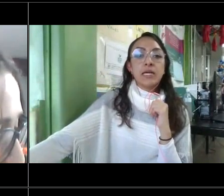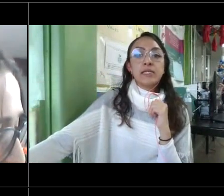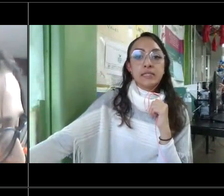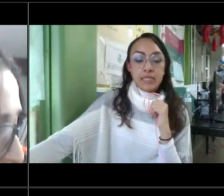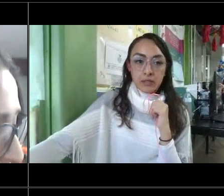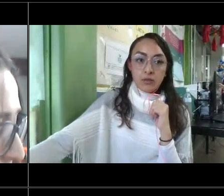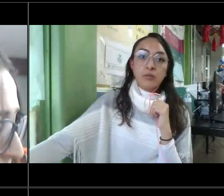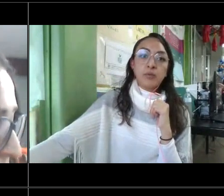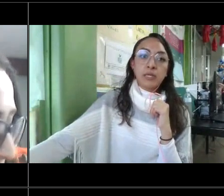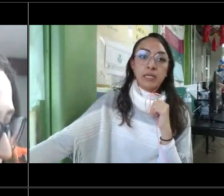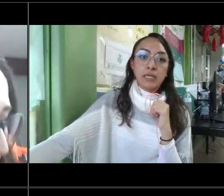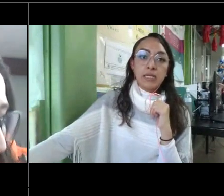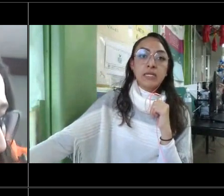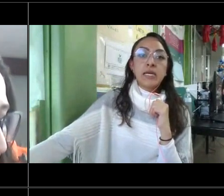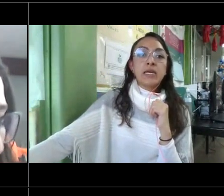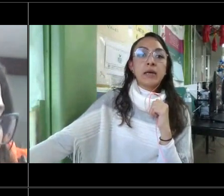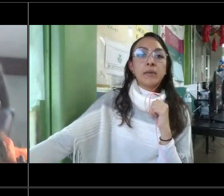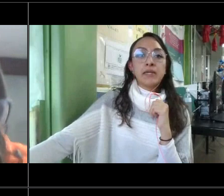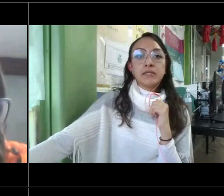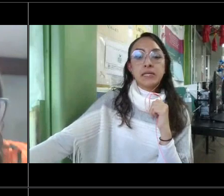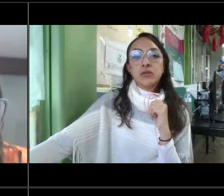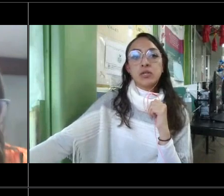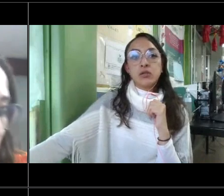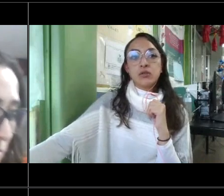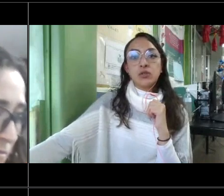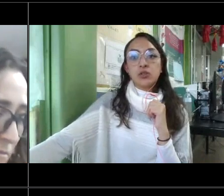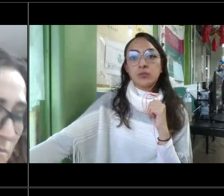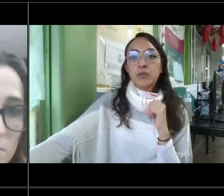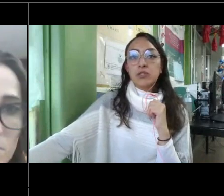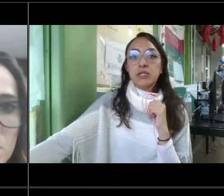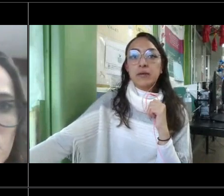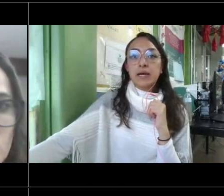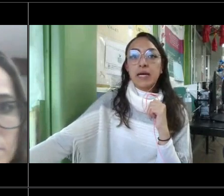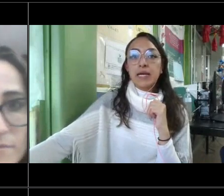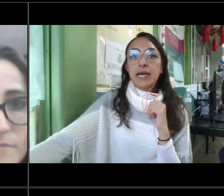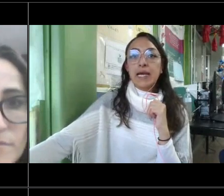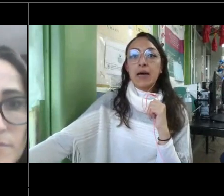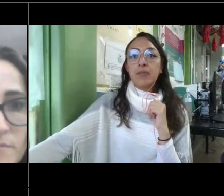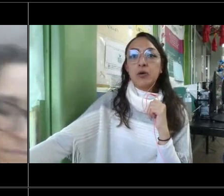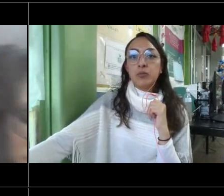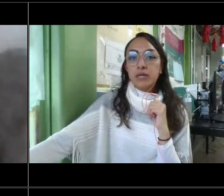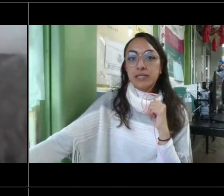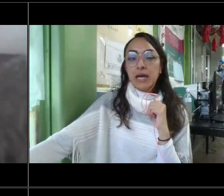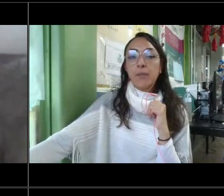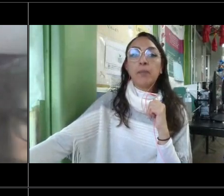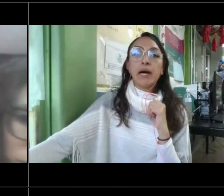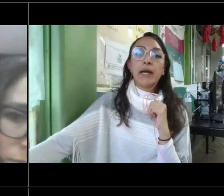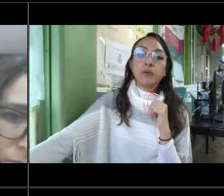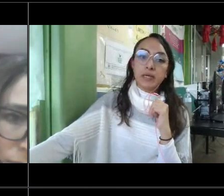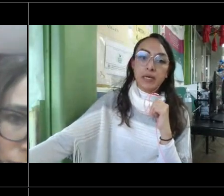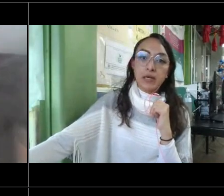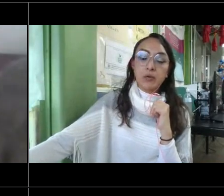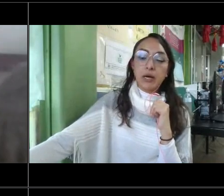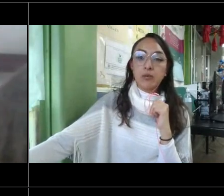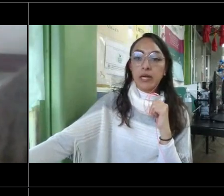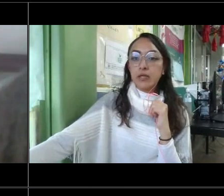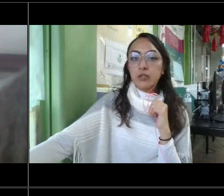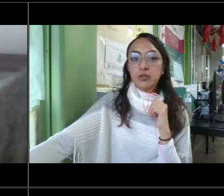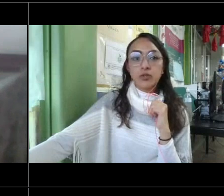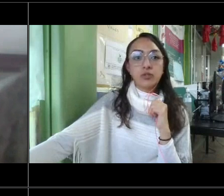tener 5 componentes que van a ser los que nosotros vamos a trabajar en la propuesta para guardar